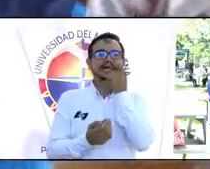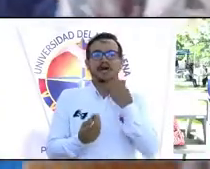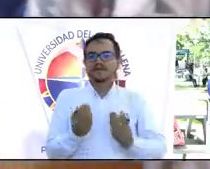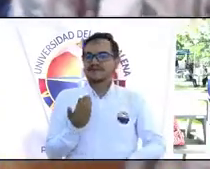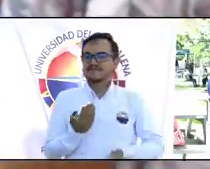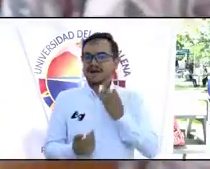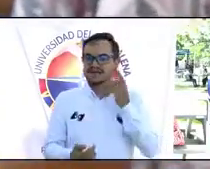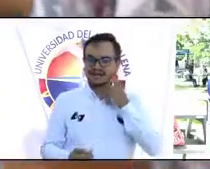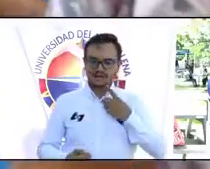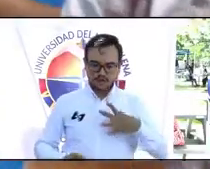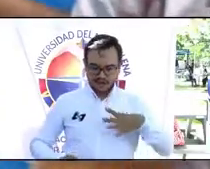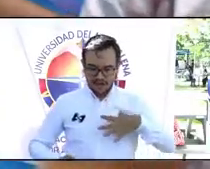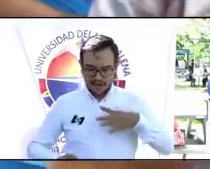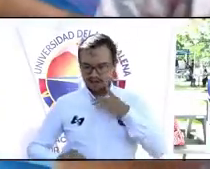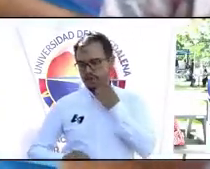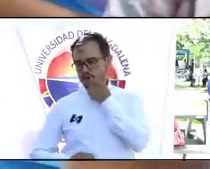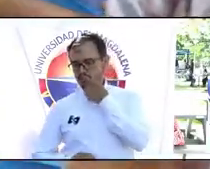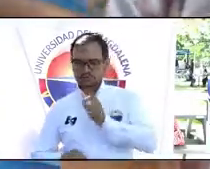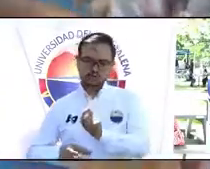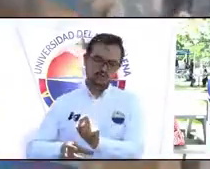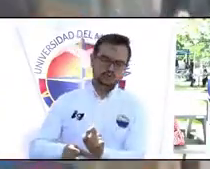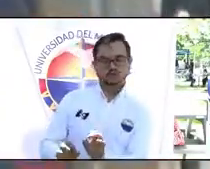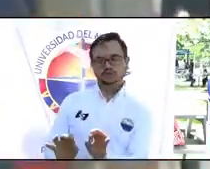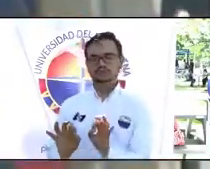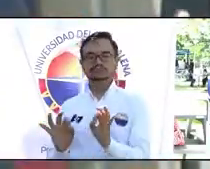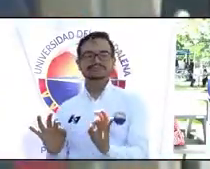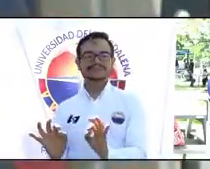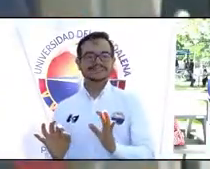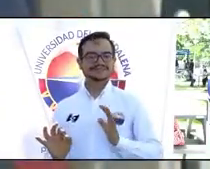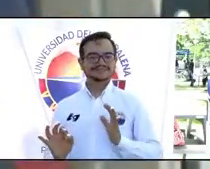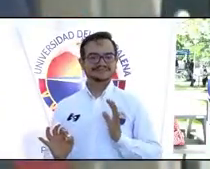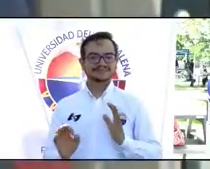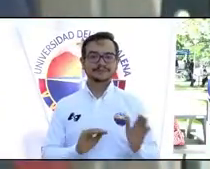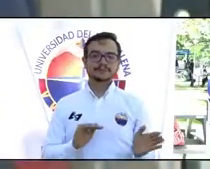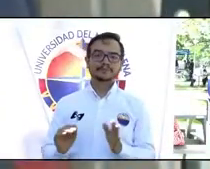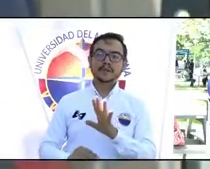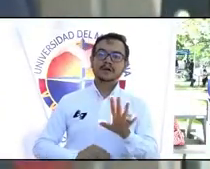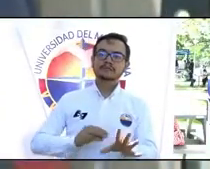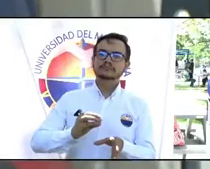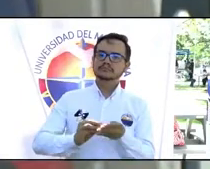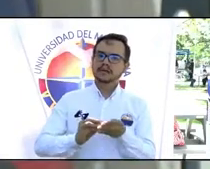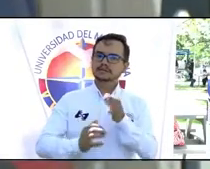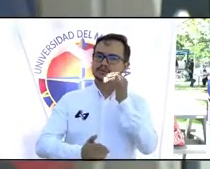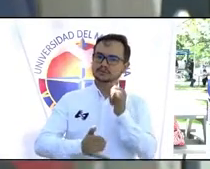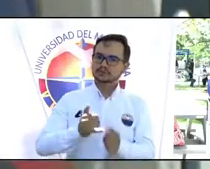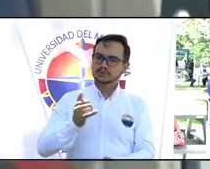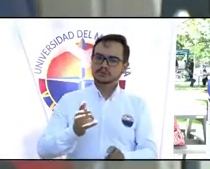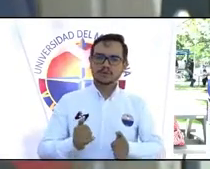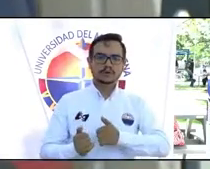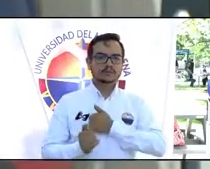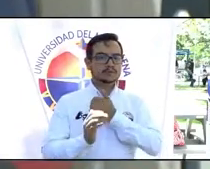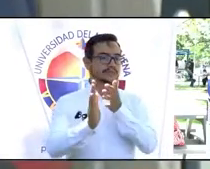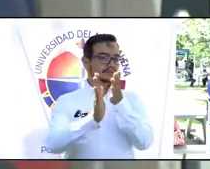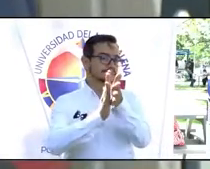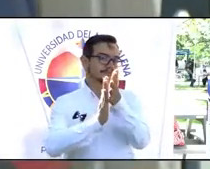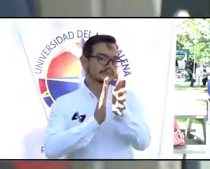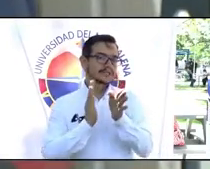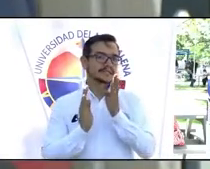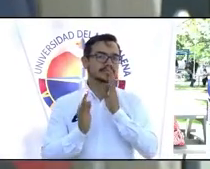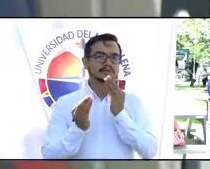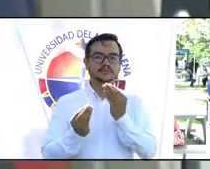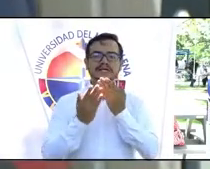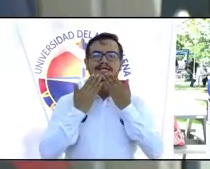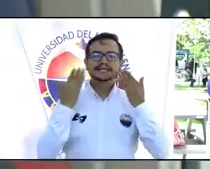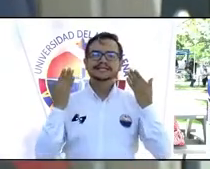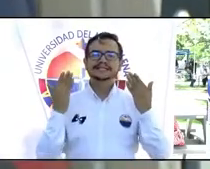cómoda, segura y ergonómica. Por último, quiero aprovechar la ocasión para expresar nuestro agradecimiento en